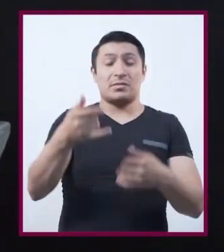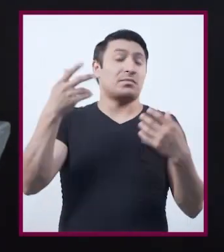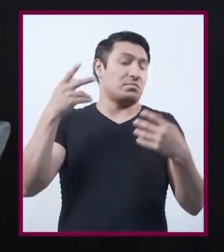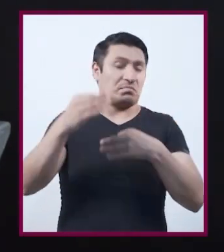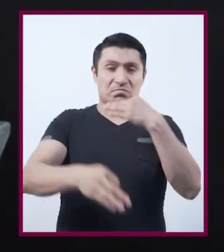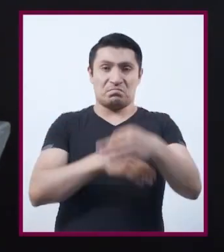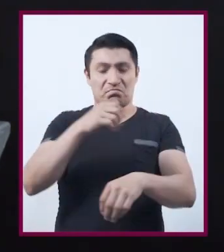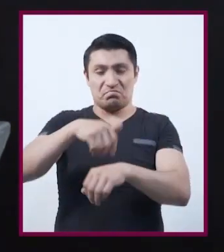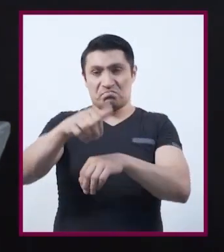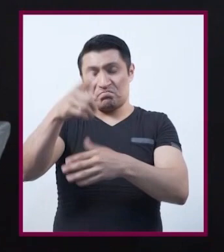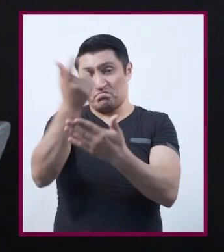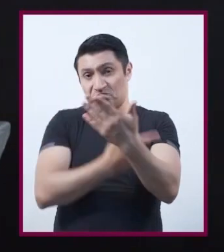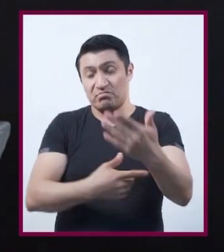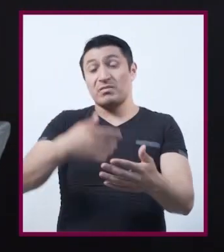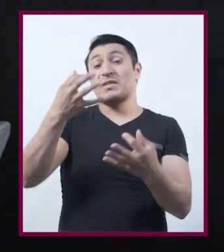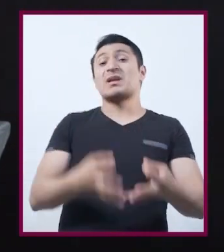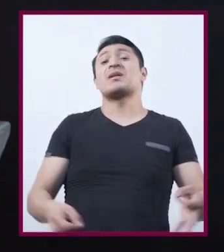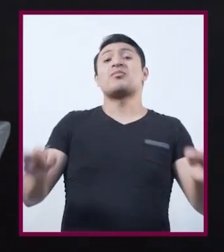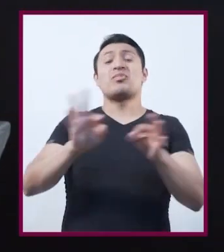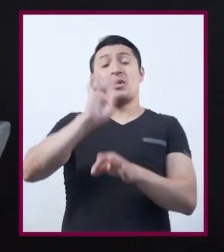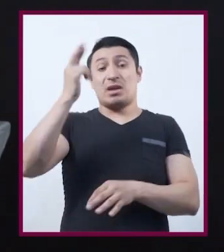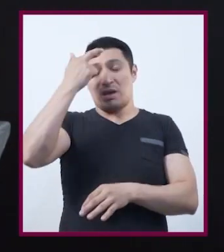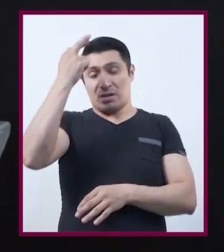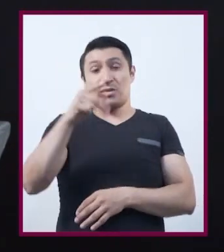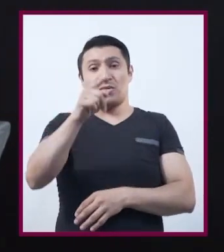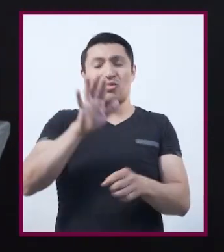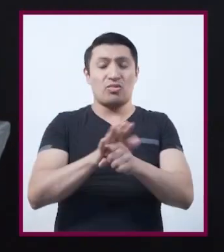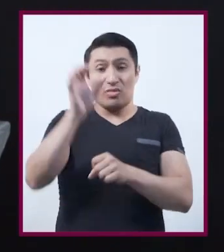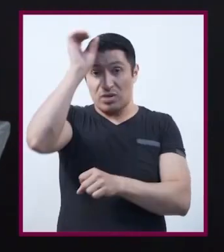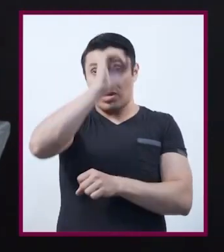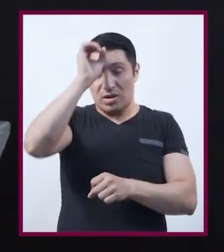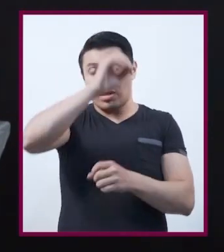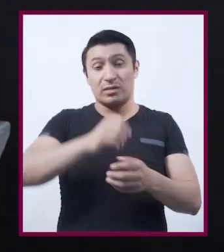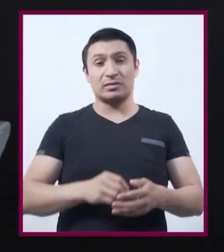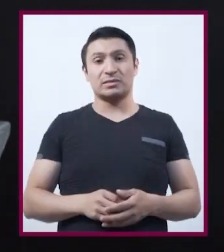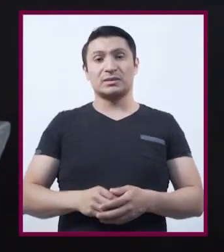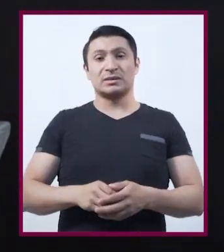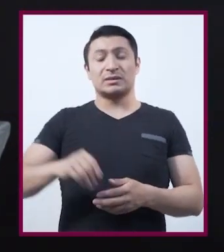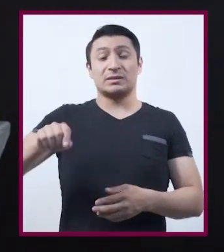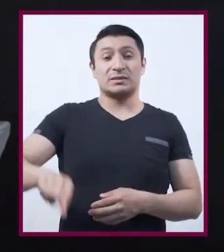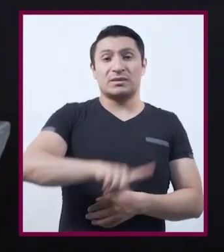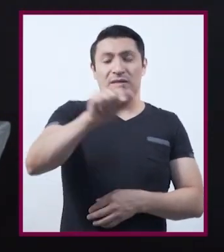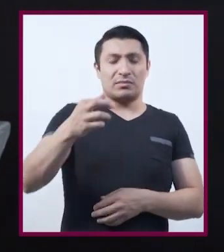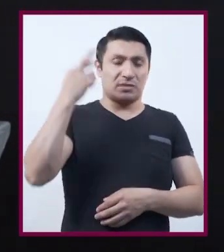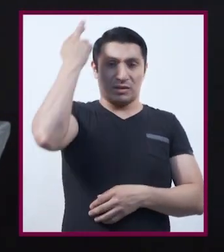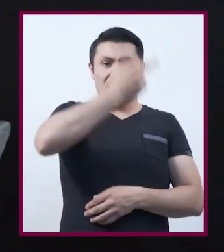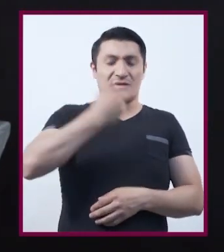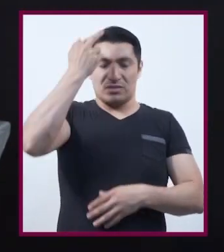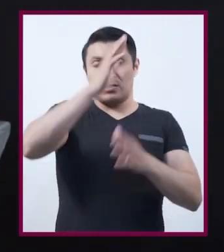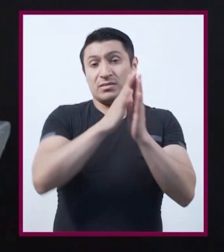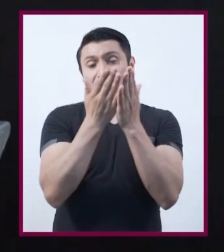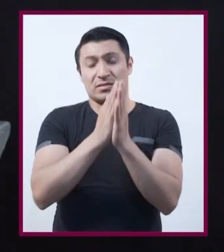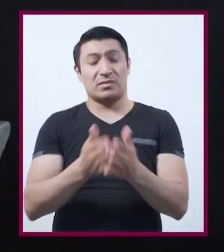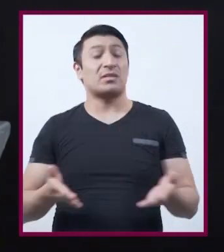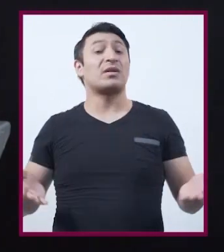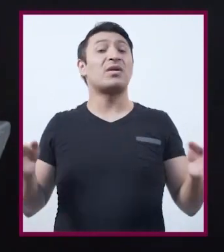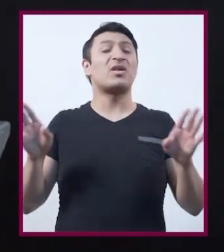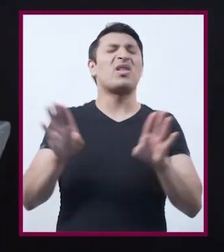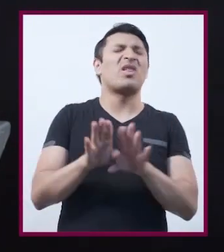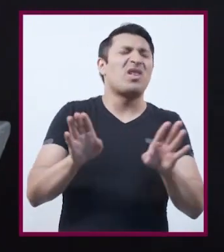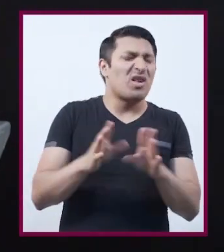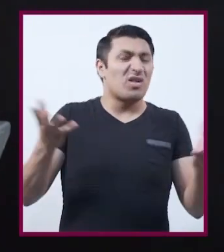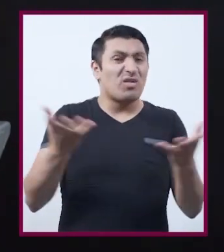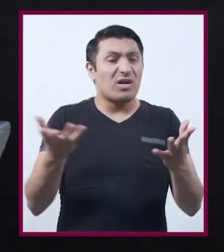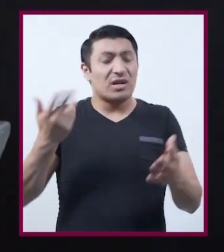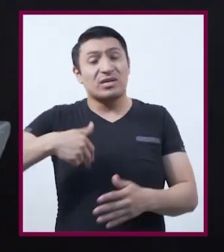para solucionar el problema? ¿Enojarnos? Eso sería demasiado fácil. El conocimiento no sirve para eso, la